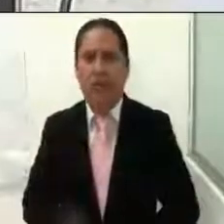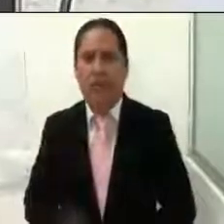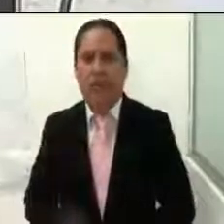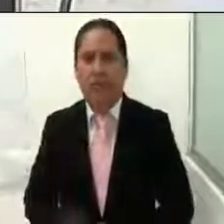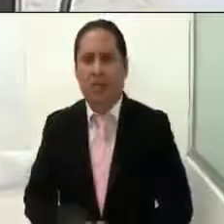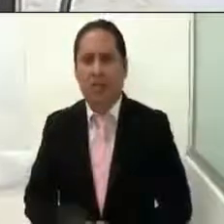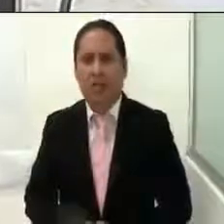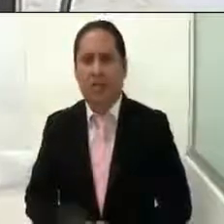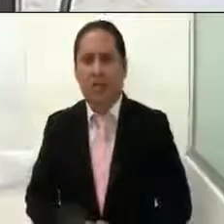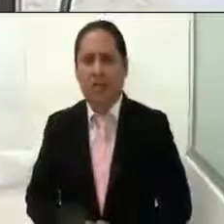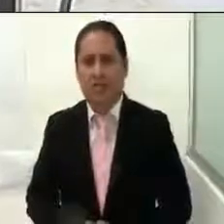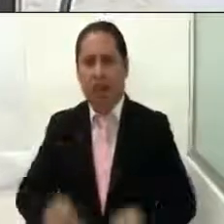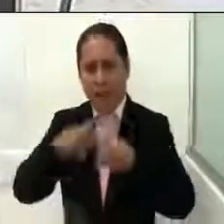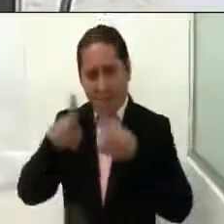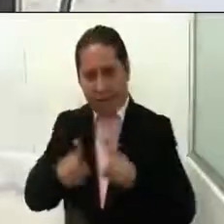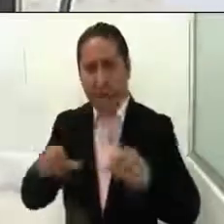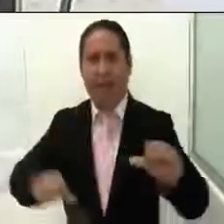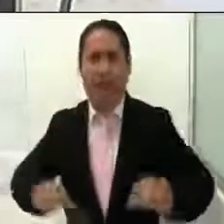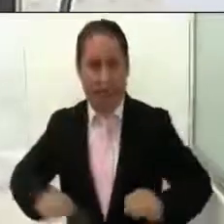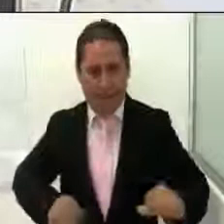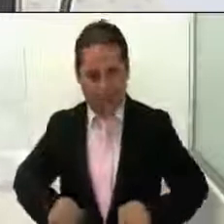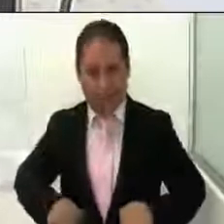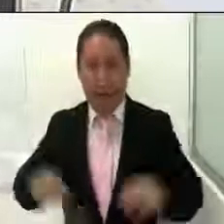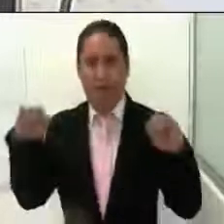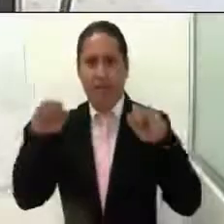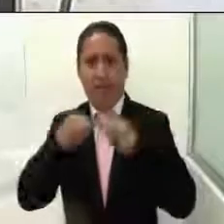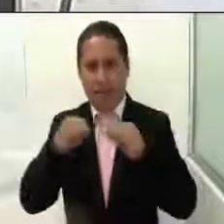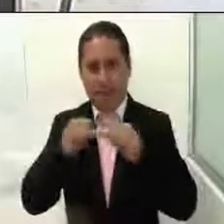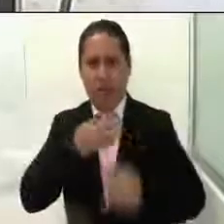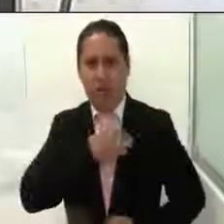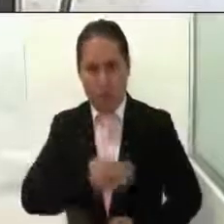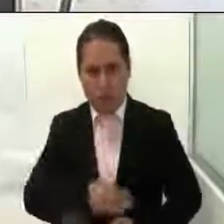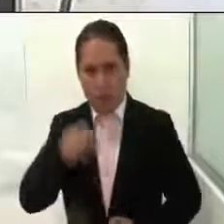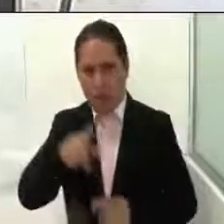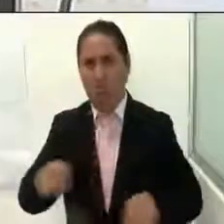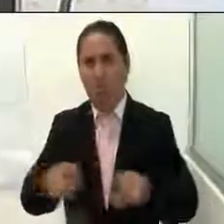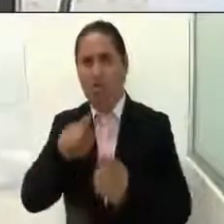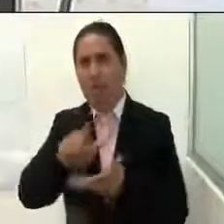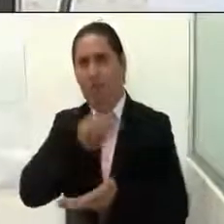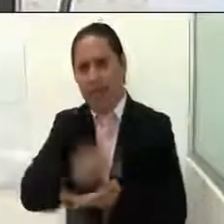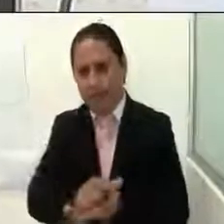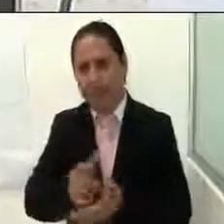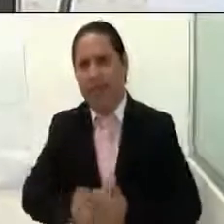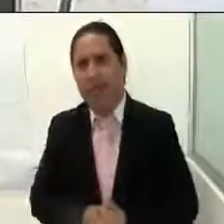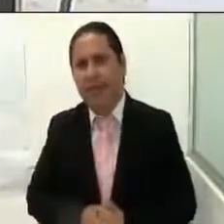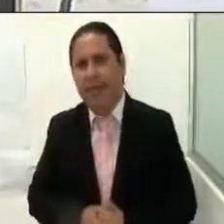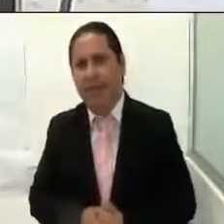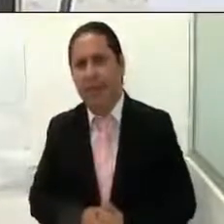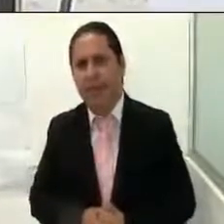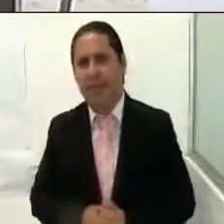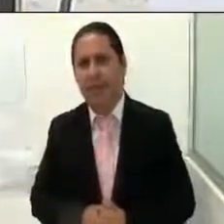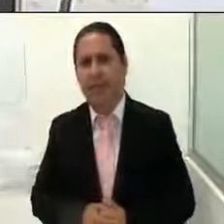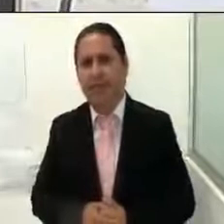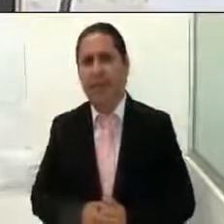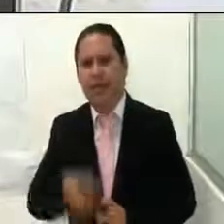entre las diversas actividades del instituto de la consejería jurídica y asistencia legal ha interactuado con